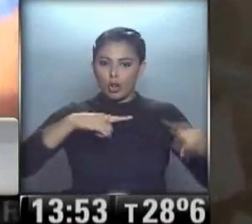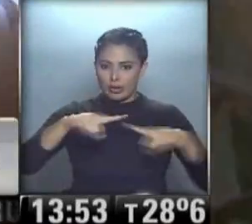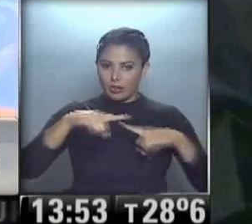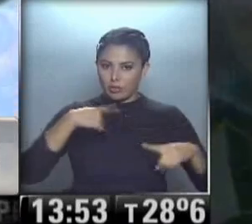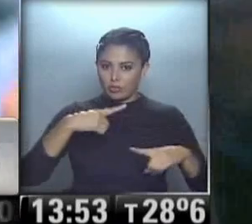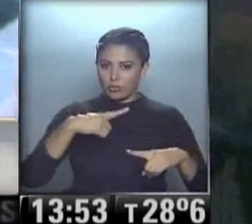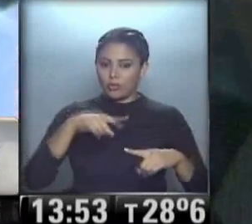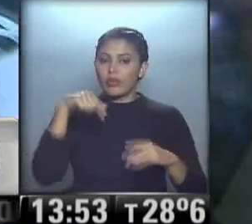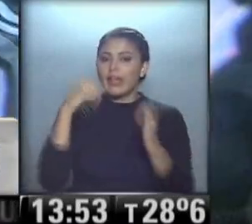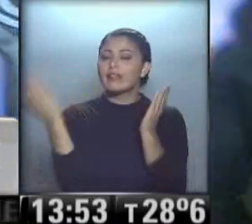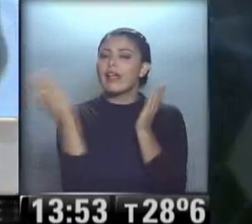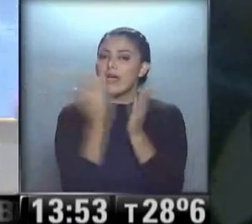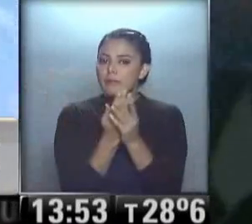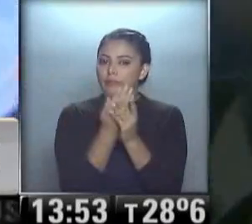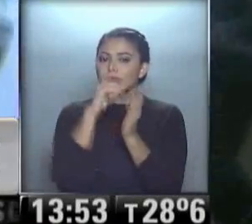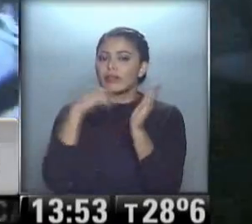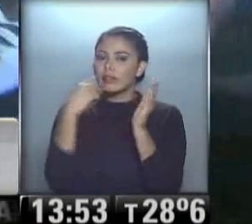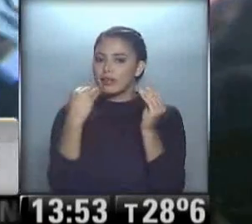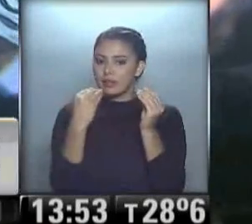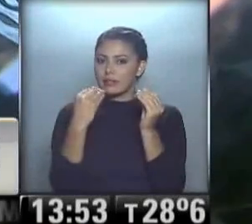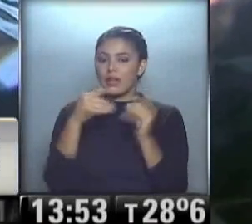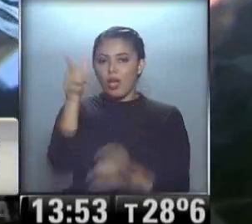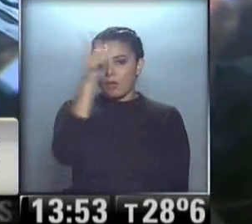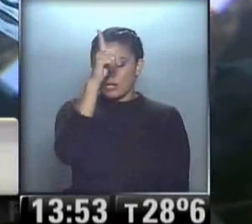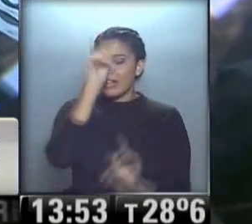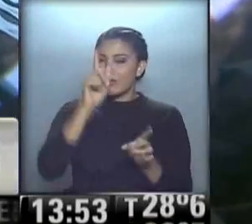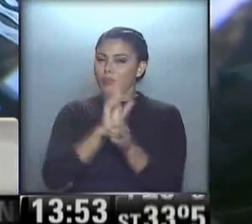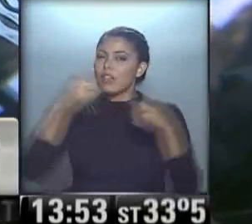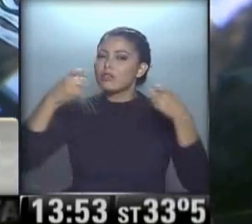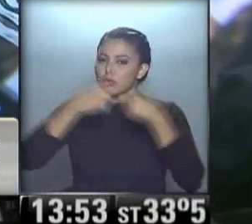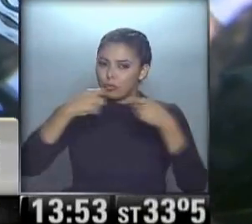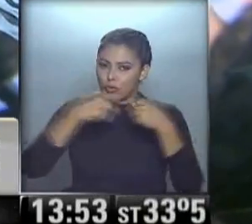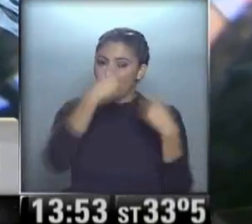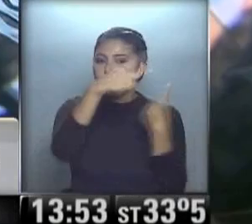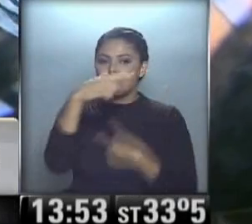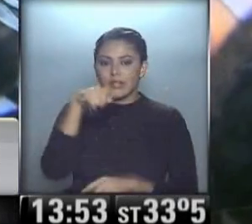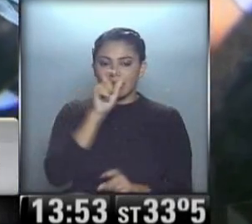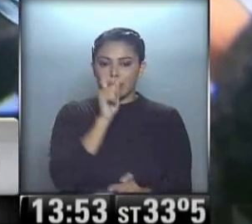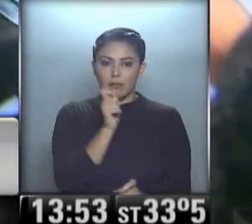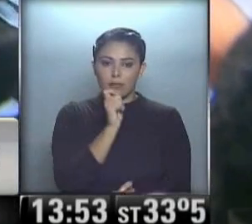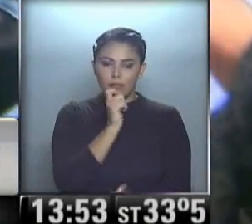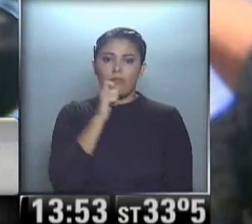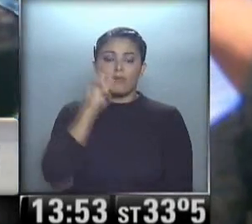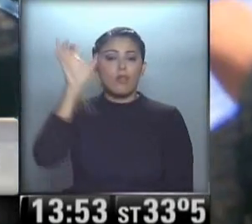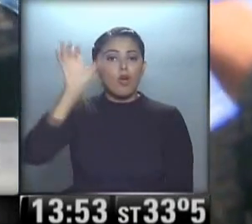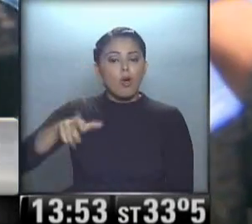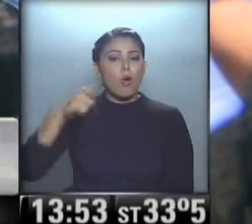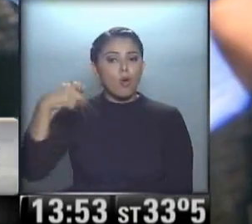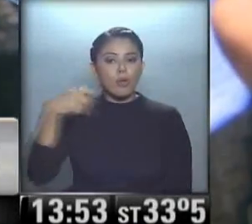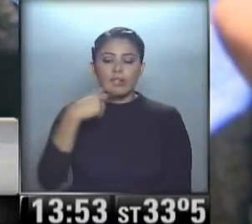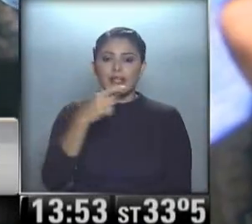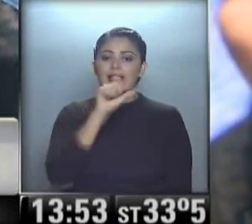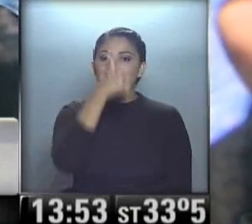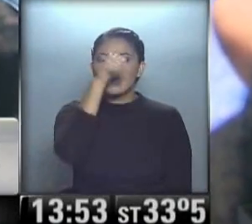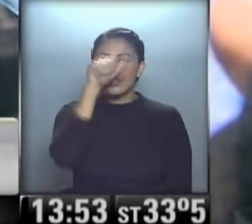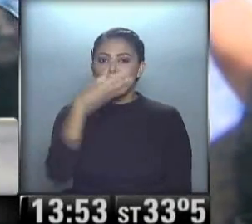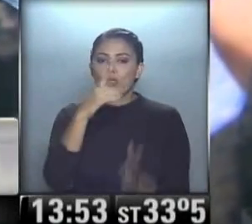de este expediente de esta resolución la convivencia policial con un montón de ejemplos lo pone el juez en la resolución de 64 páginas